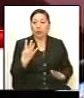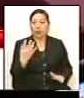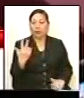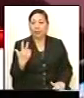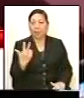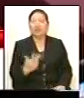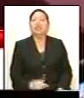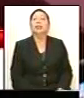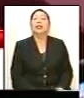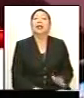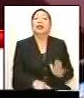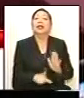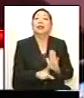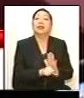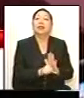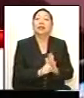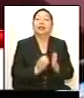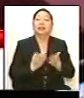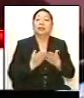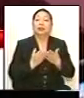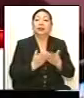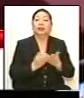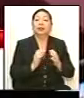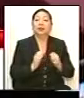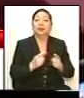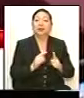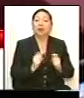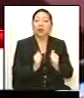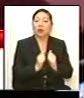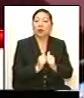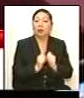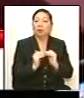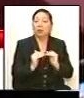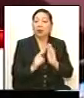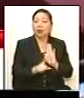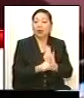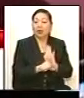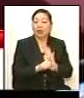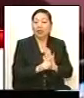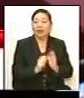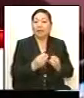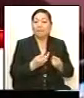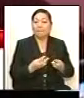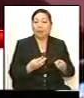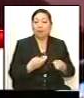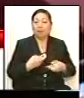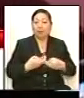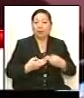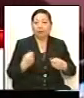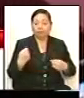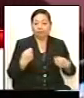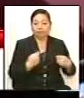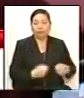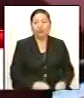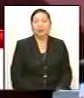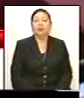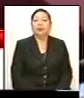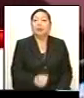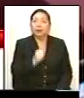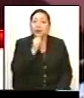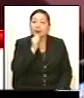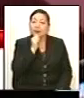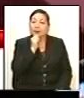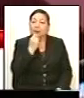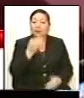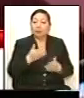27943, ley del Sistema Portuario Nacional, que permitirá contar con el marco legal coherente en materia de promoción de inversión privada de